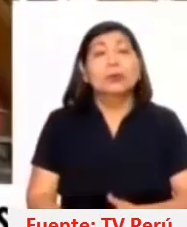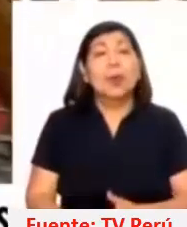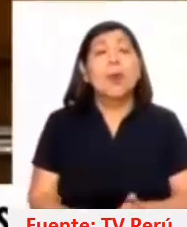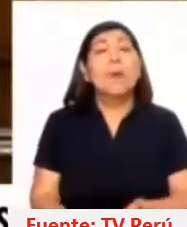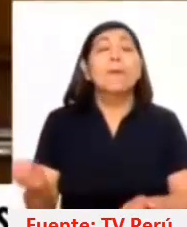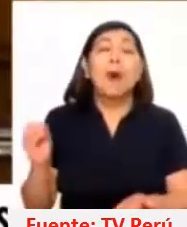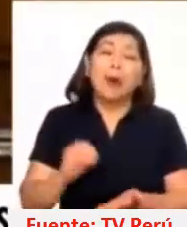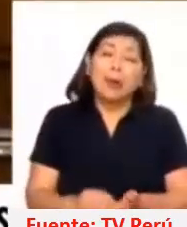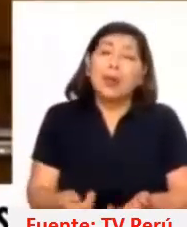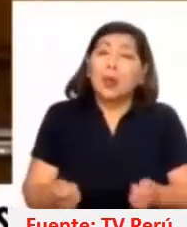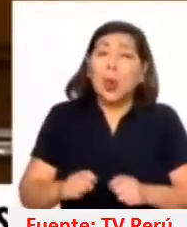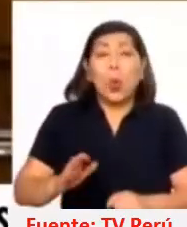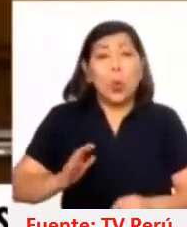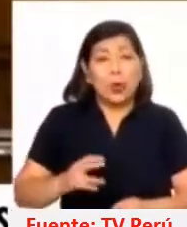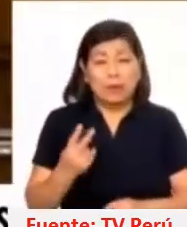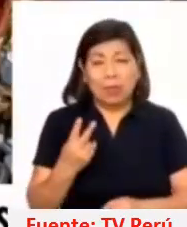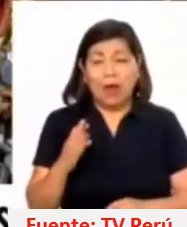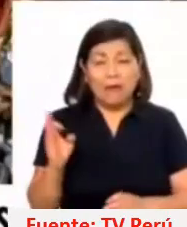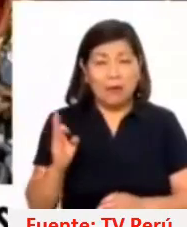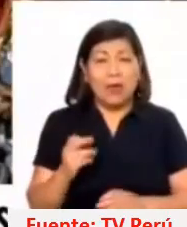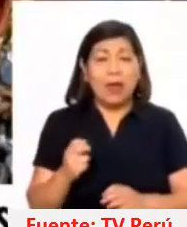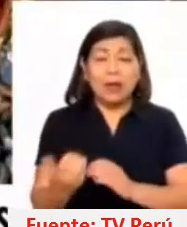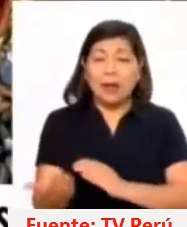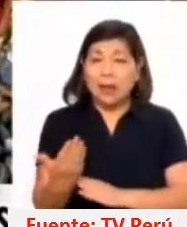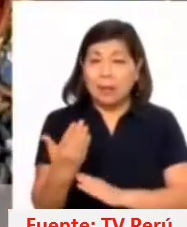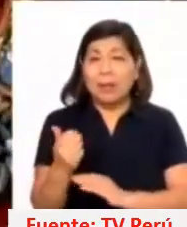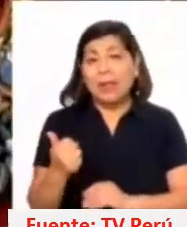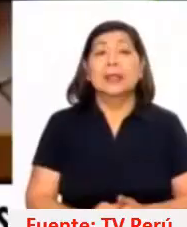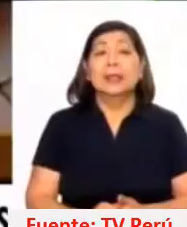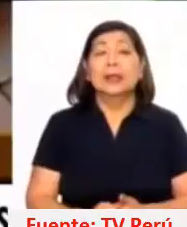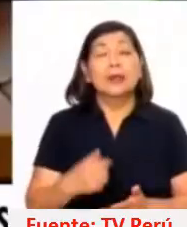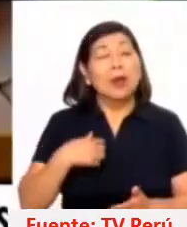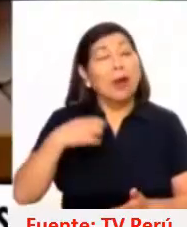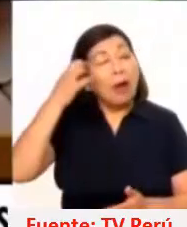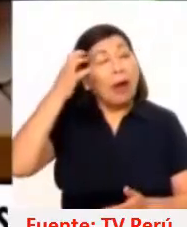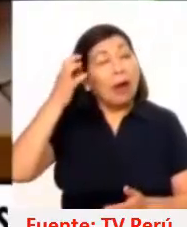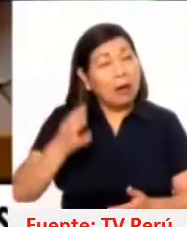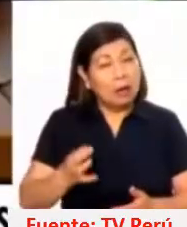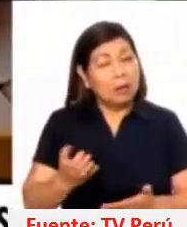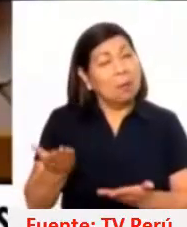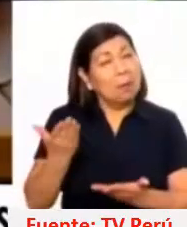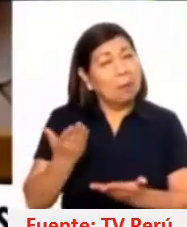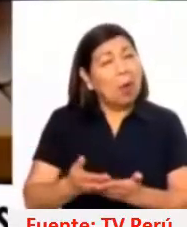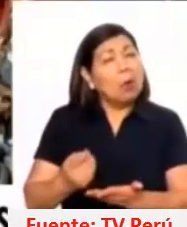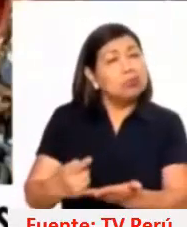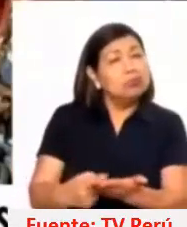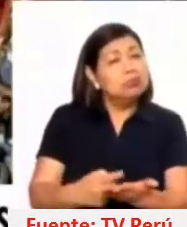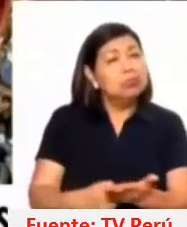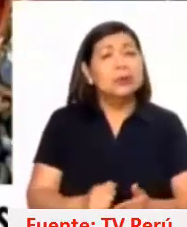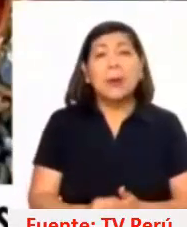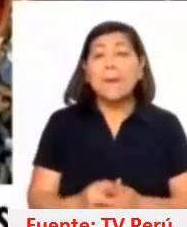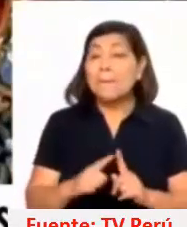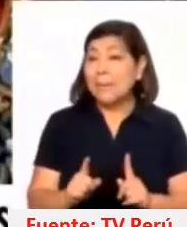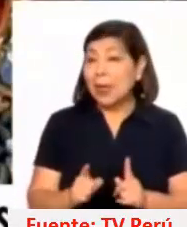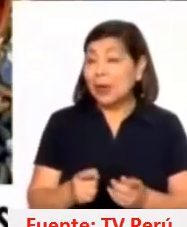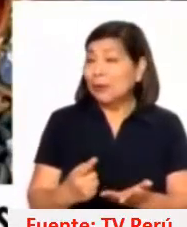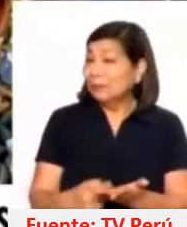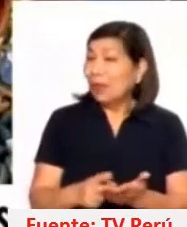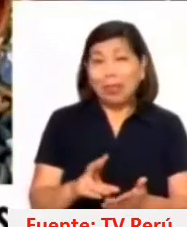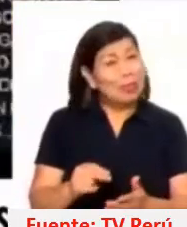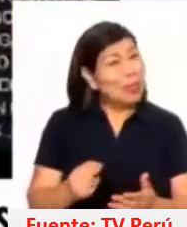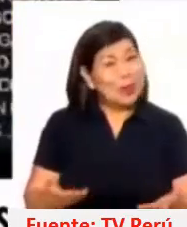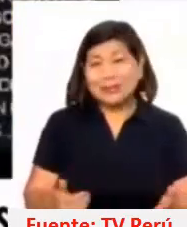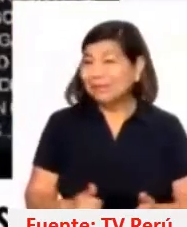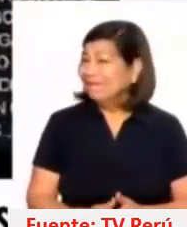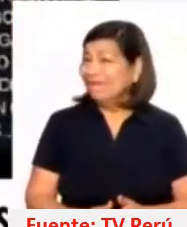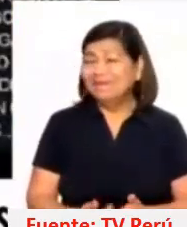vez más para el jueves 2 de febrero a las 10 de la mañana. Bueno amigos, se estaría discutiendo el día de mañana el proyecto presentado